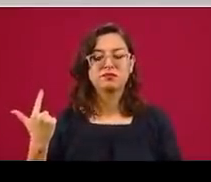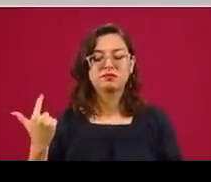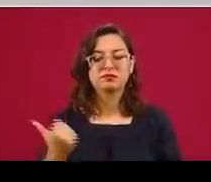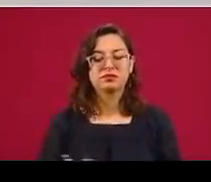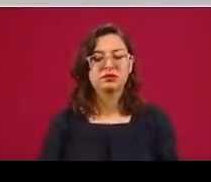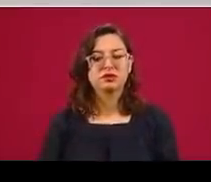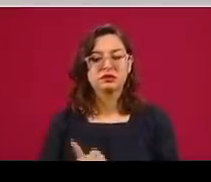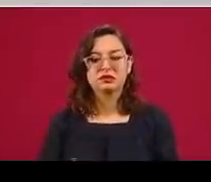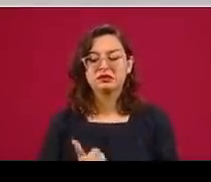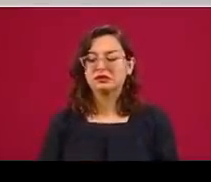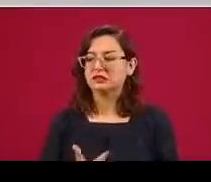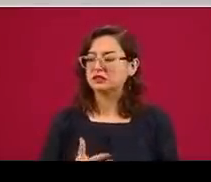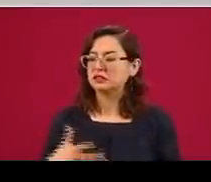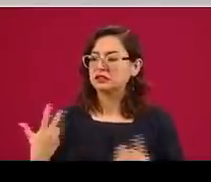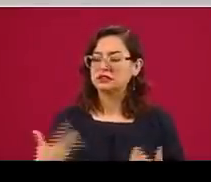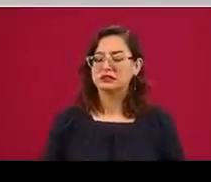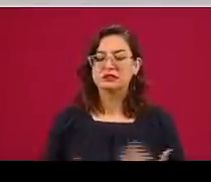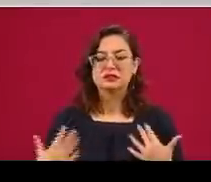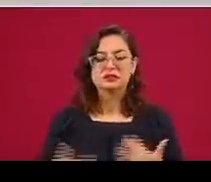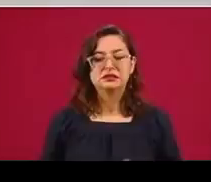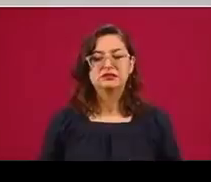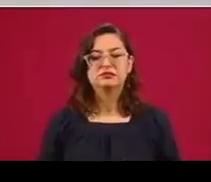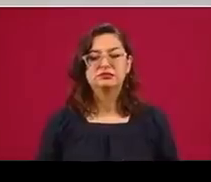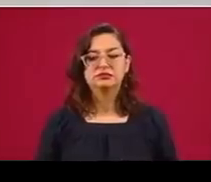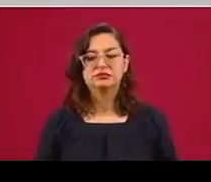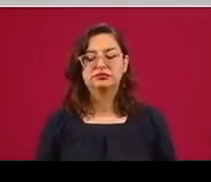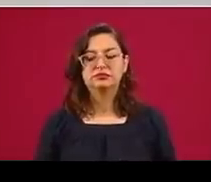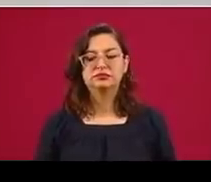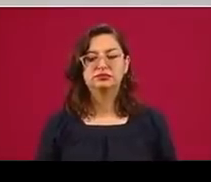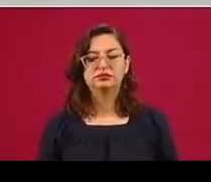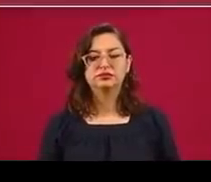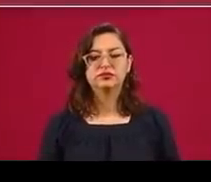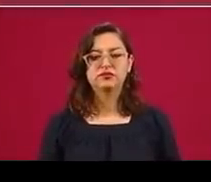padeciendo en Guanajuato. Vamos a